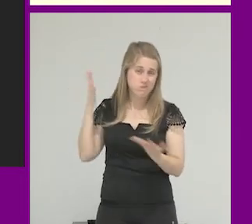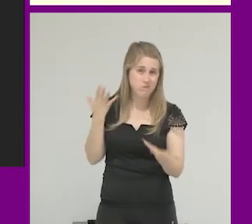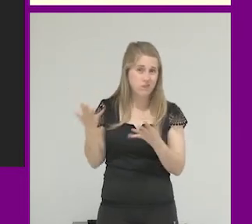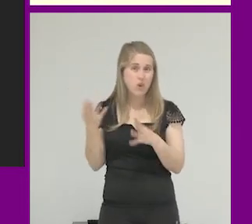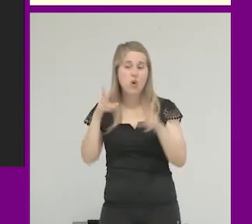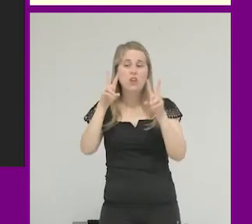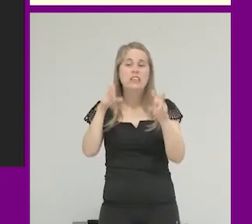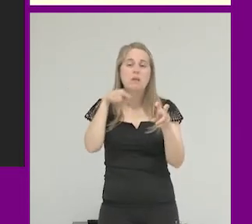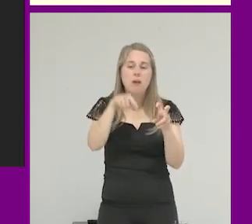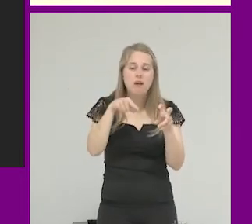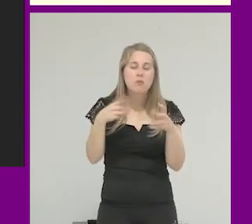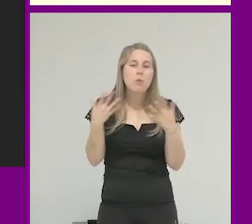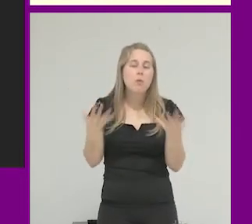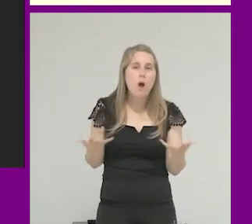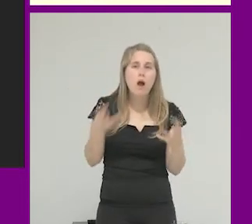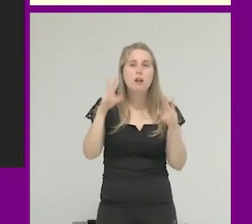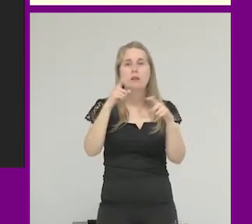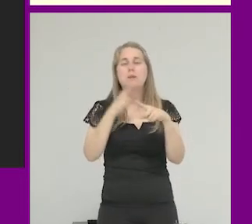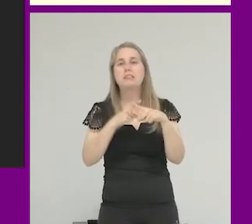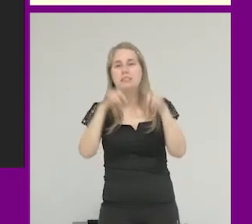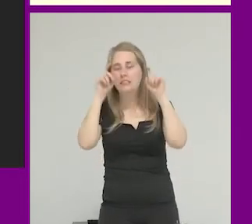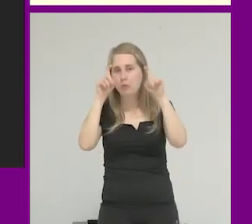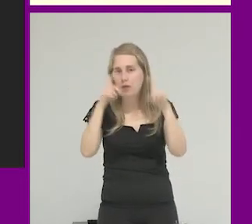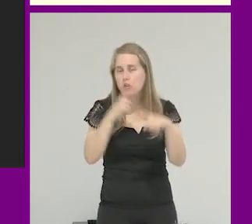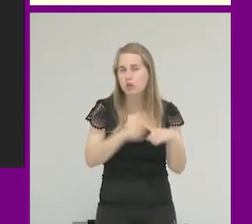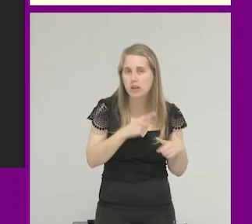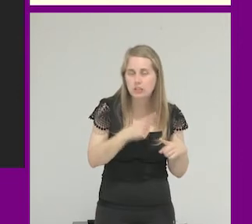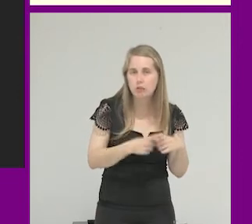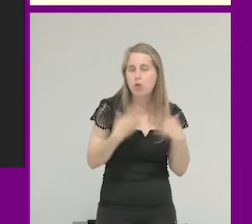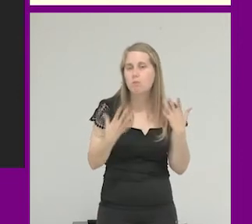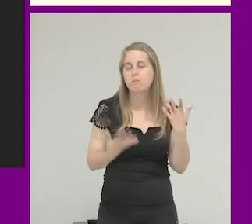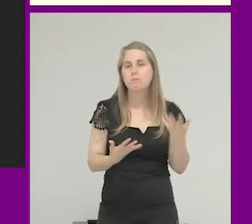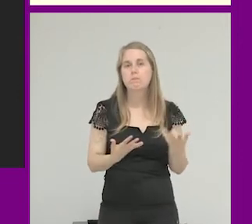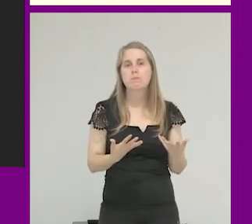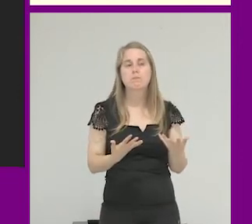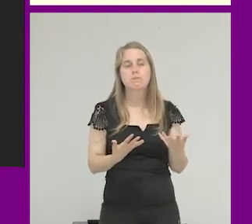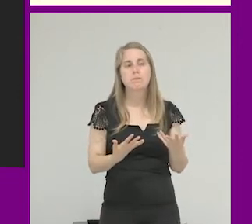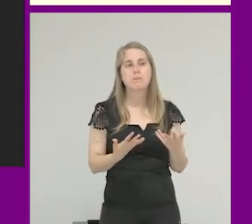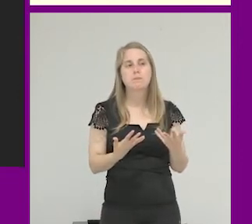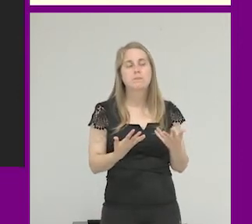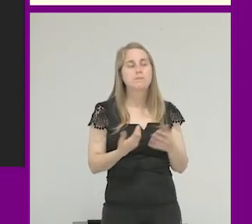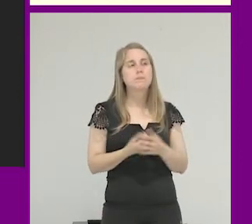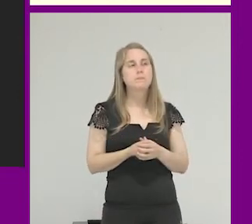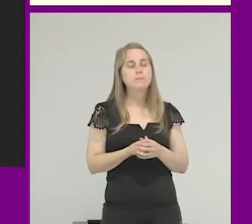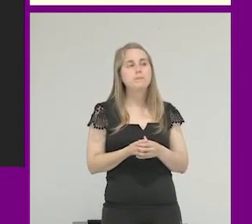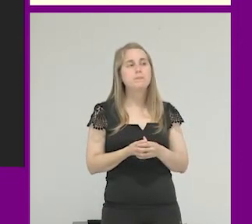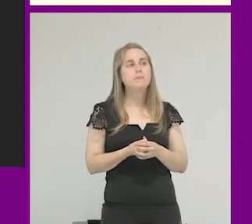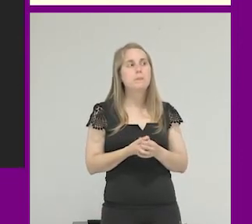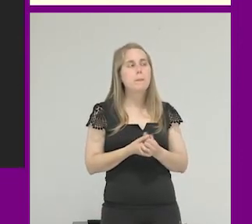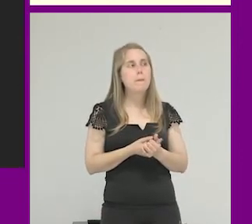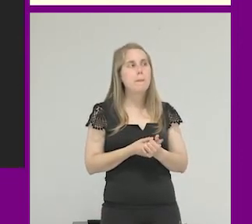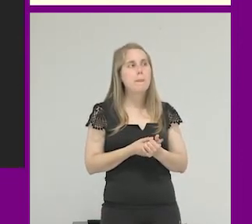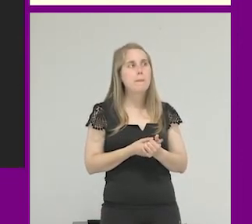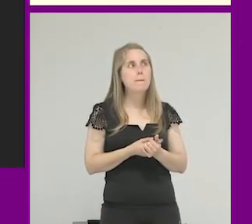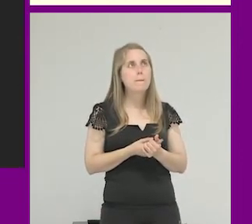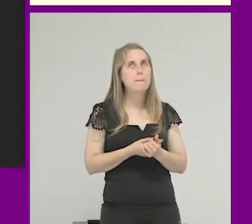ezertaz hitz egiten dute ere sexu heziketaz hitz egiten dutenean,